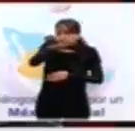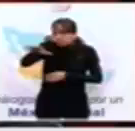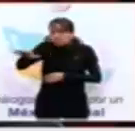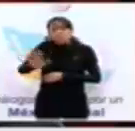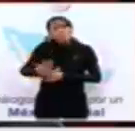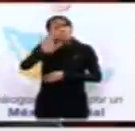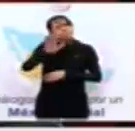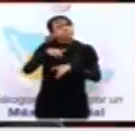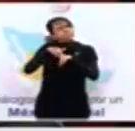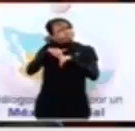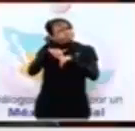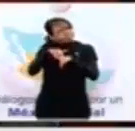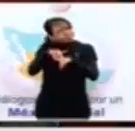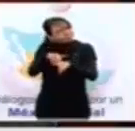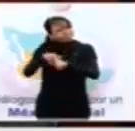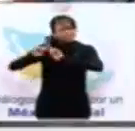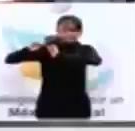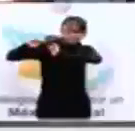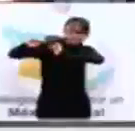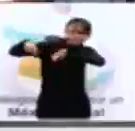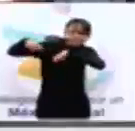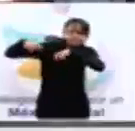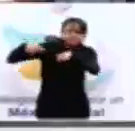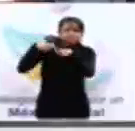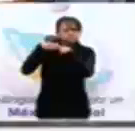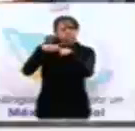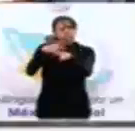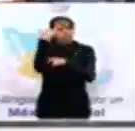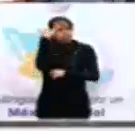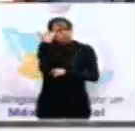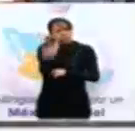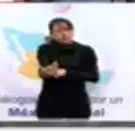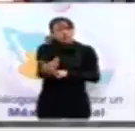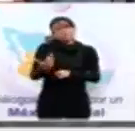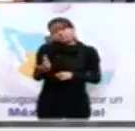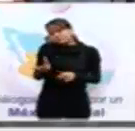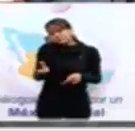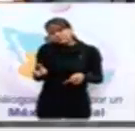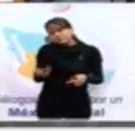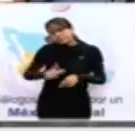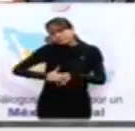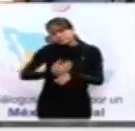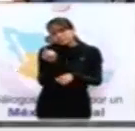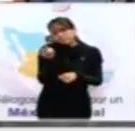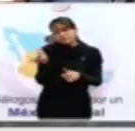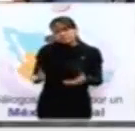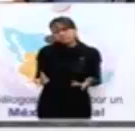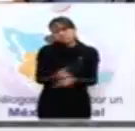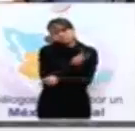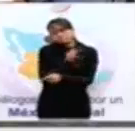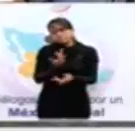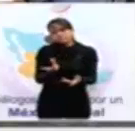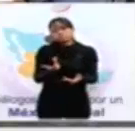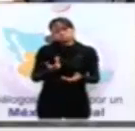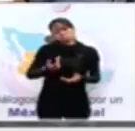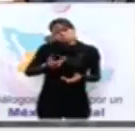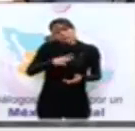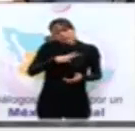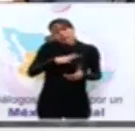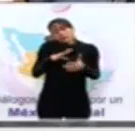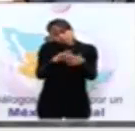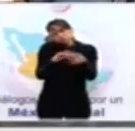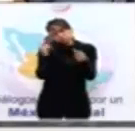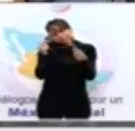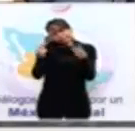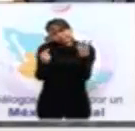en las áreas rurales ha estado más bien permanente por mucho tiempo. Y esto, bueno, tiene muchas